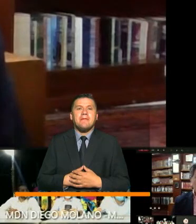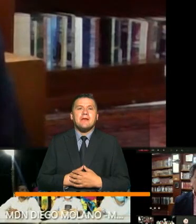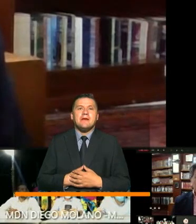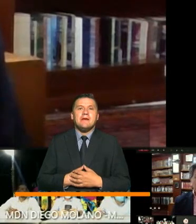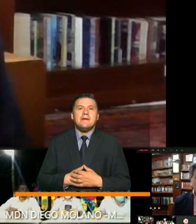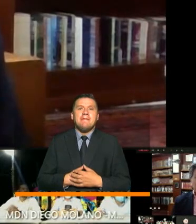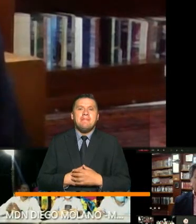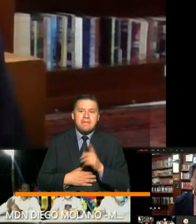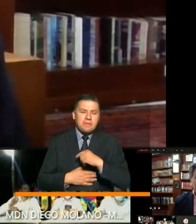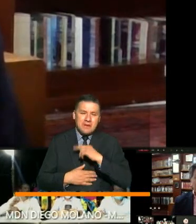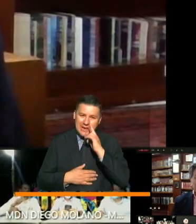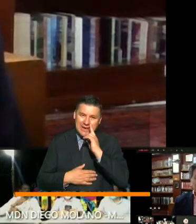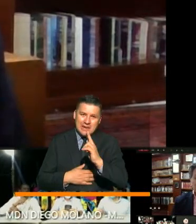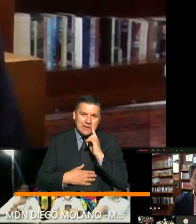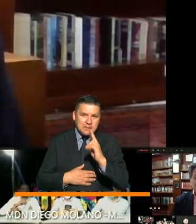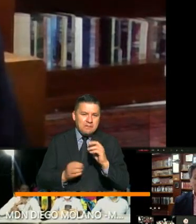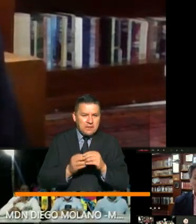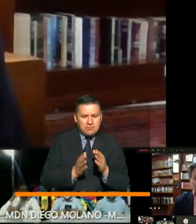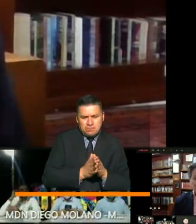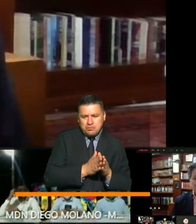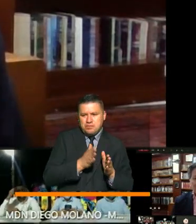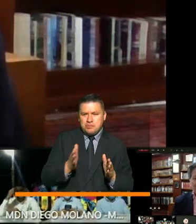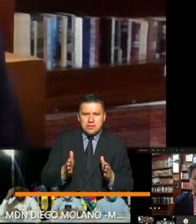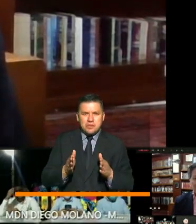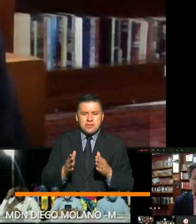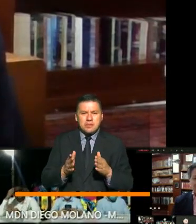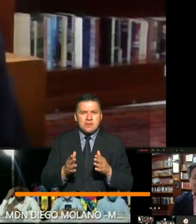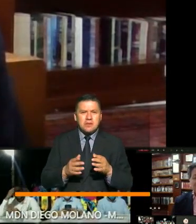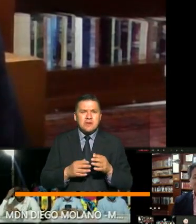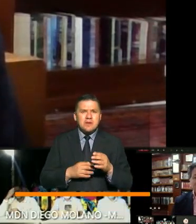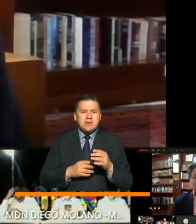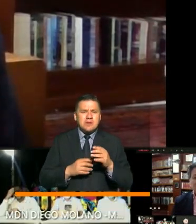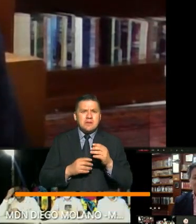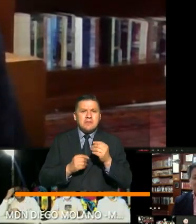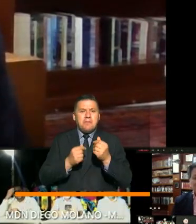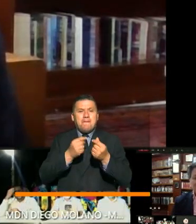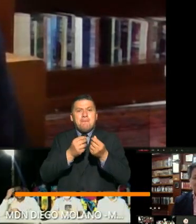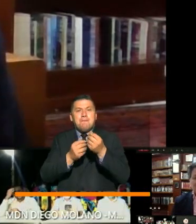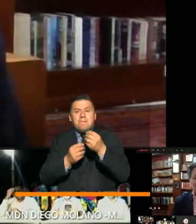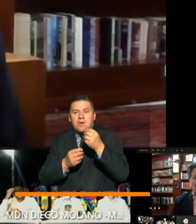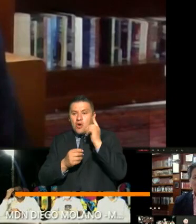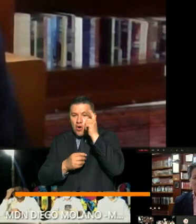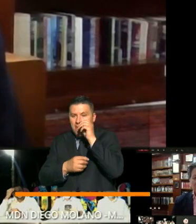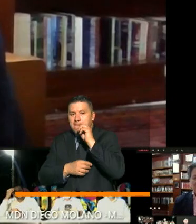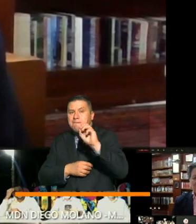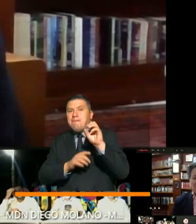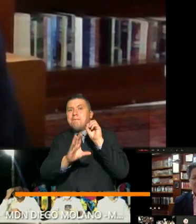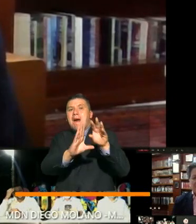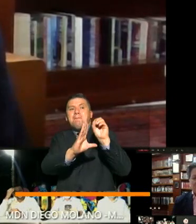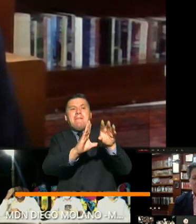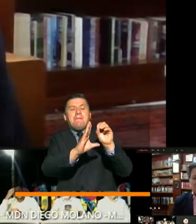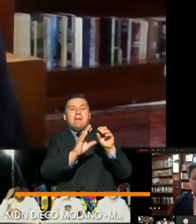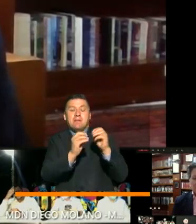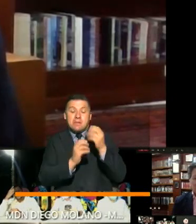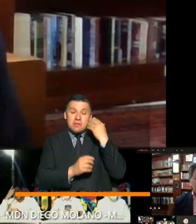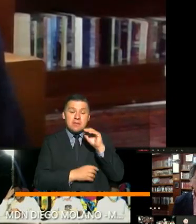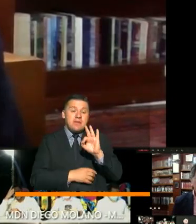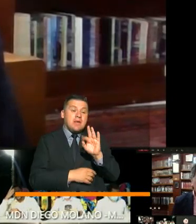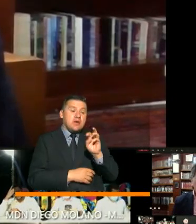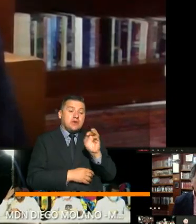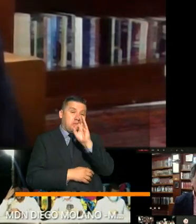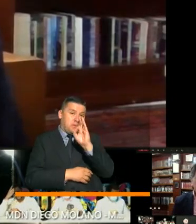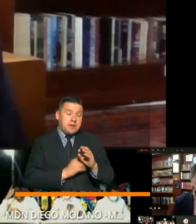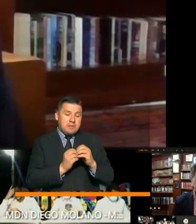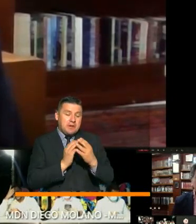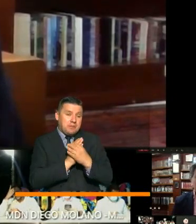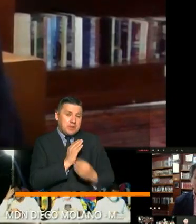También reconocemos que la ampliación de cobertura de las transferencias monetarias, que logró pasar del 38% de los